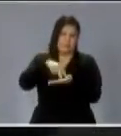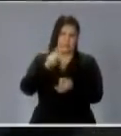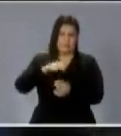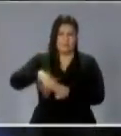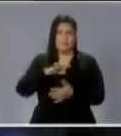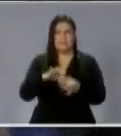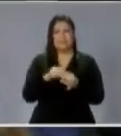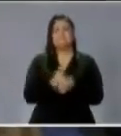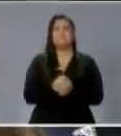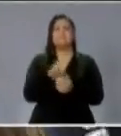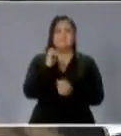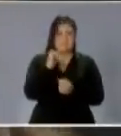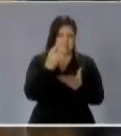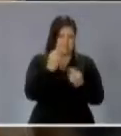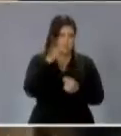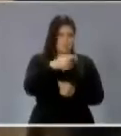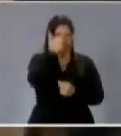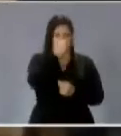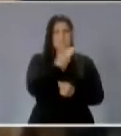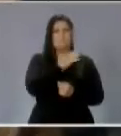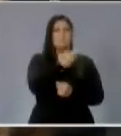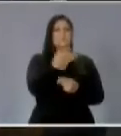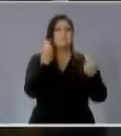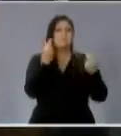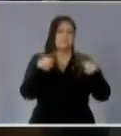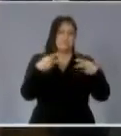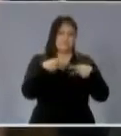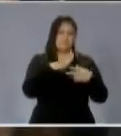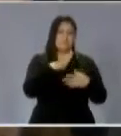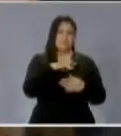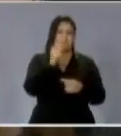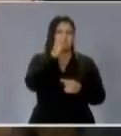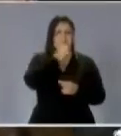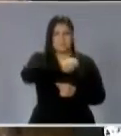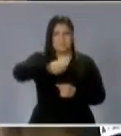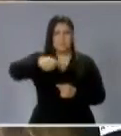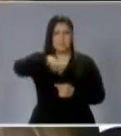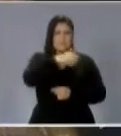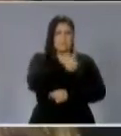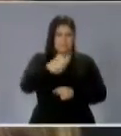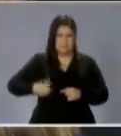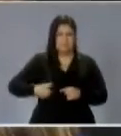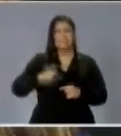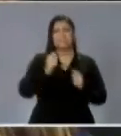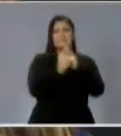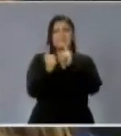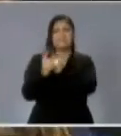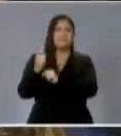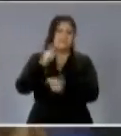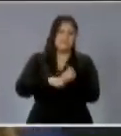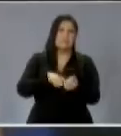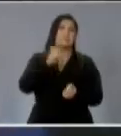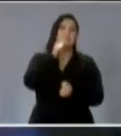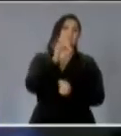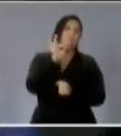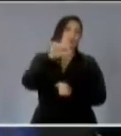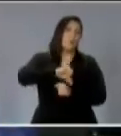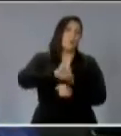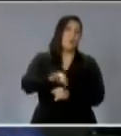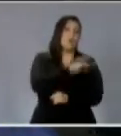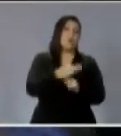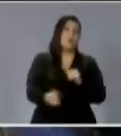uso de la inteligencia. En serio, lo dijo. Por todo esto, explicó, es que concentró en la Secretaría de Gobernación la lucha contra